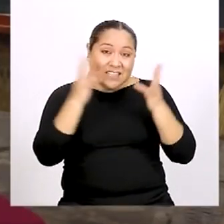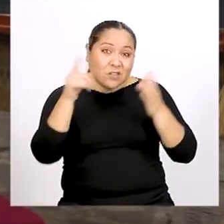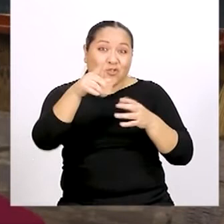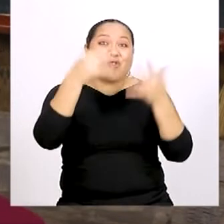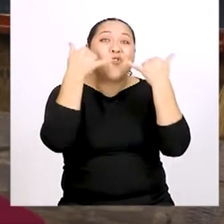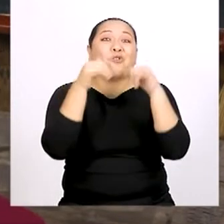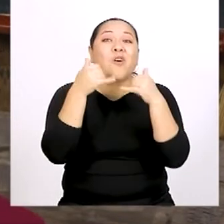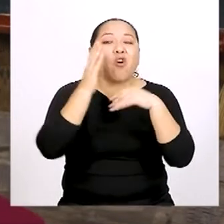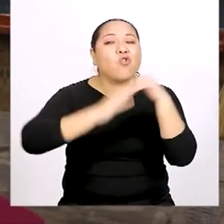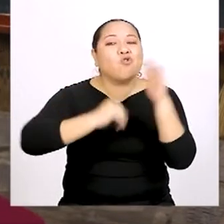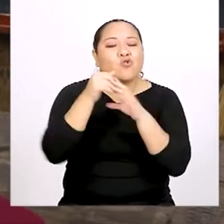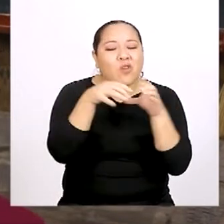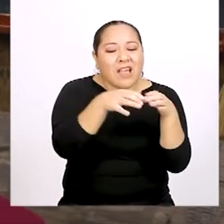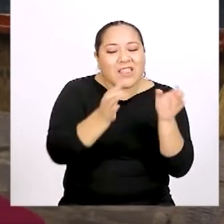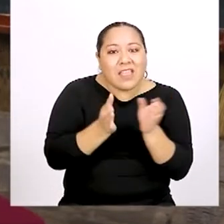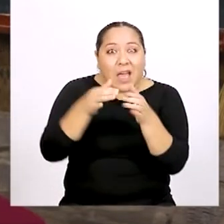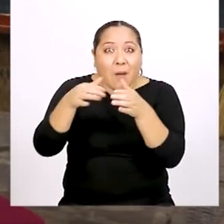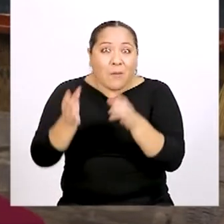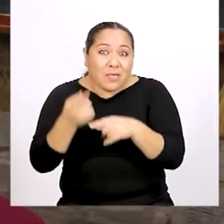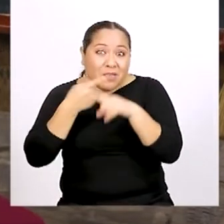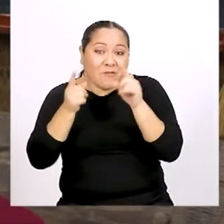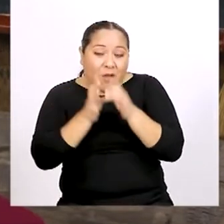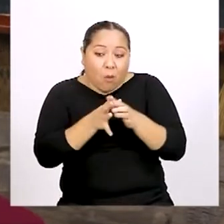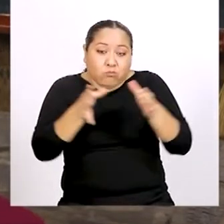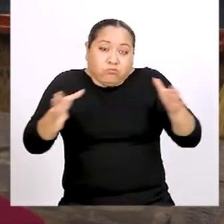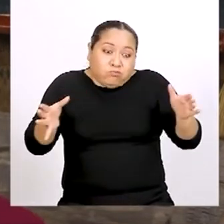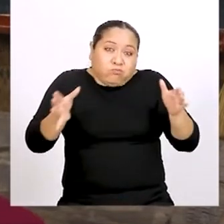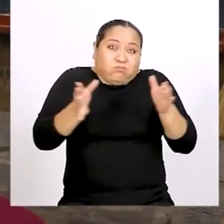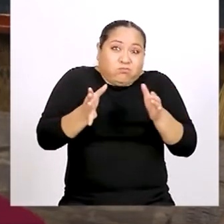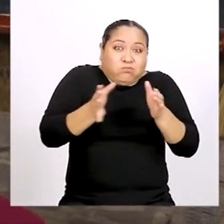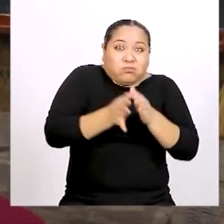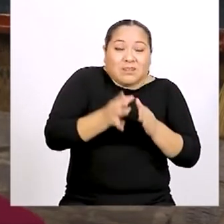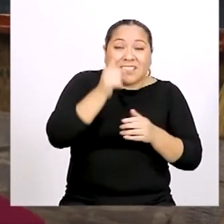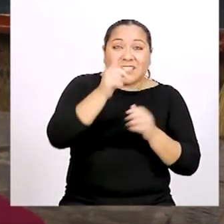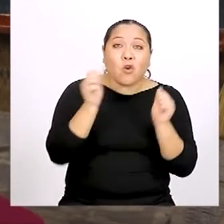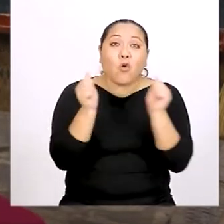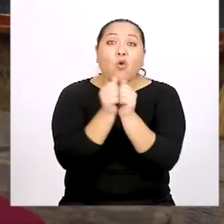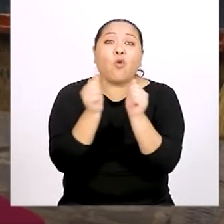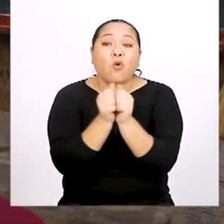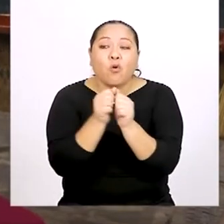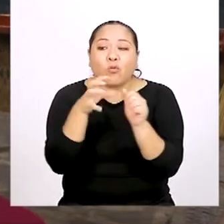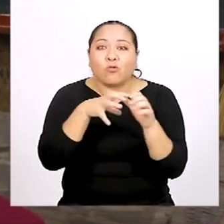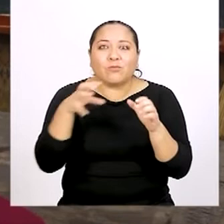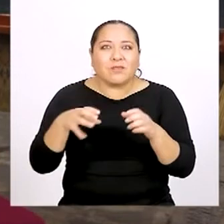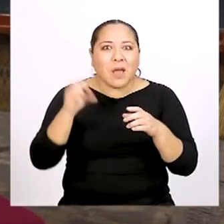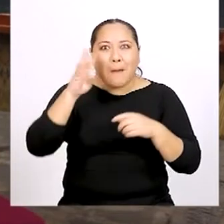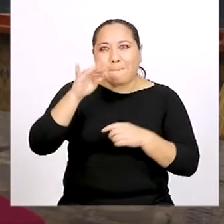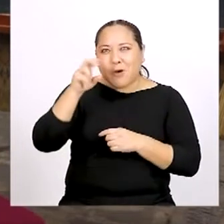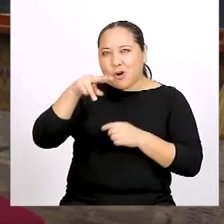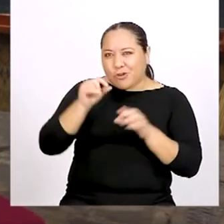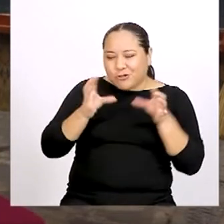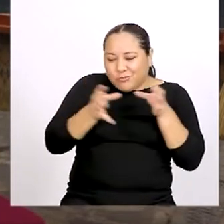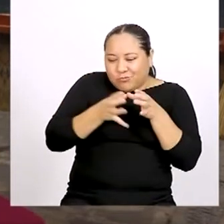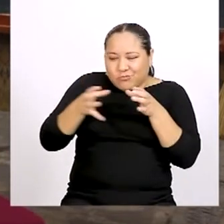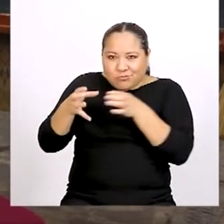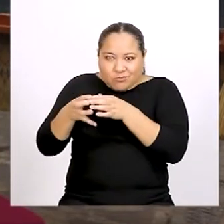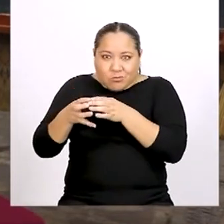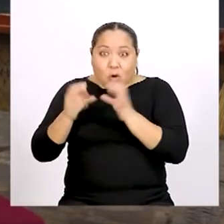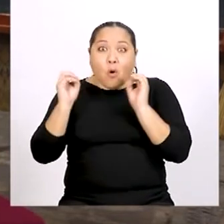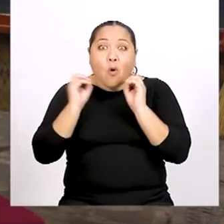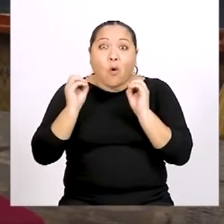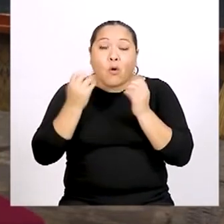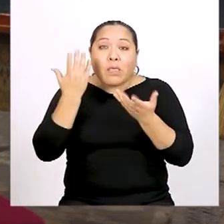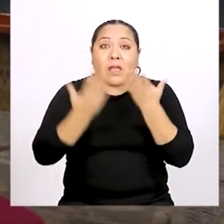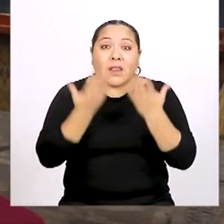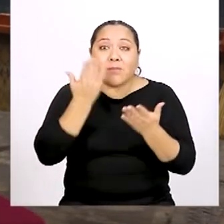En estos días pueden jugar a construir tambores de diferentes tamaños. Y si los juntan pueden tener sus bongos.